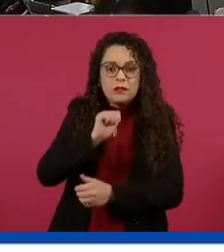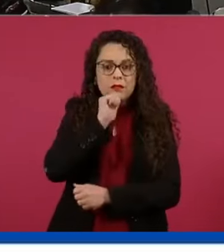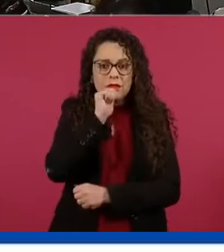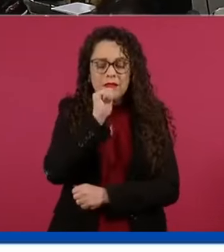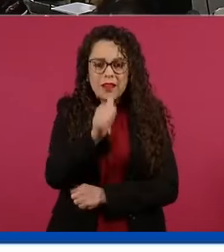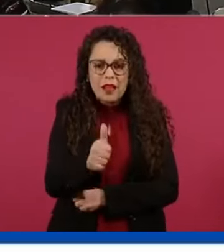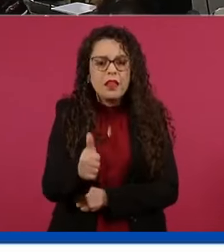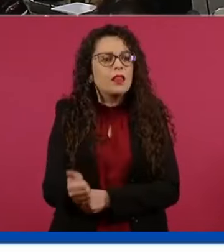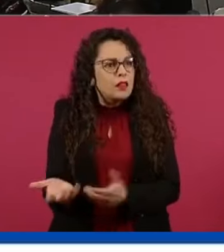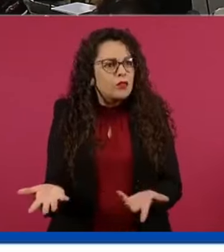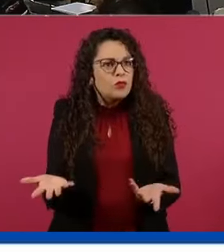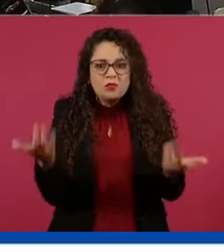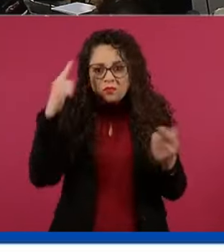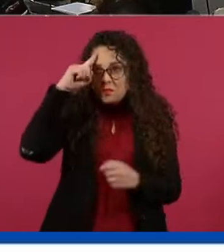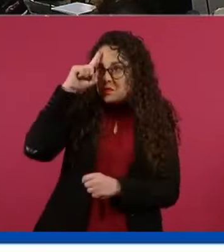y